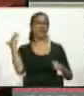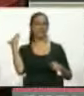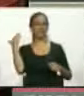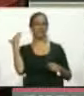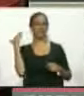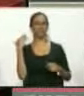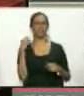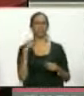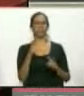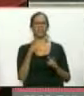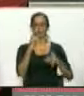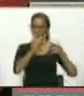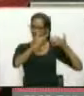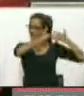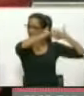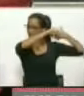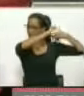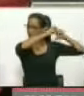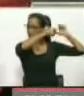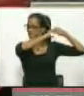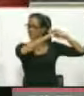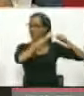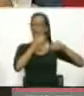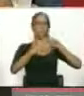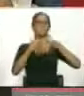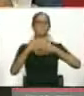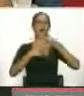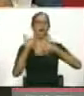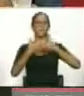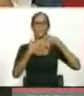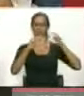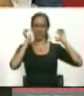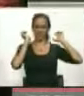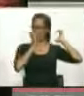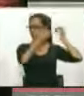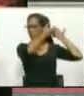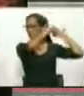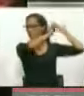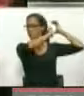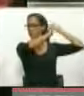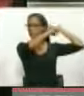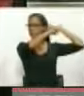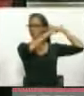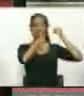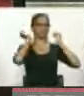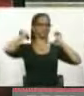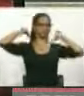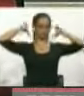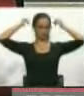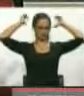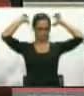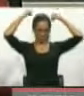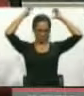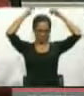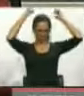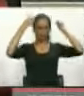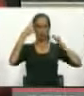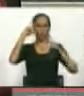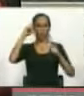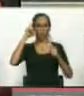colocaban los rollos de papel higiénico y florinda florinda sólo tuve a esa señora durante